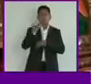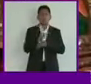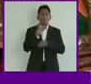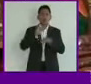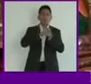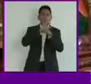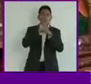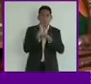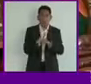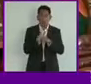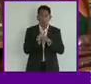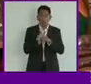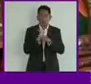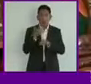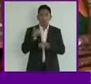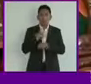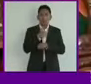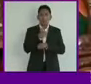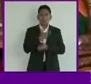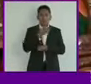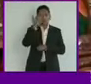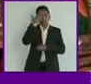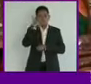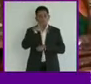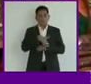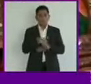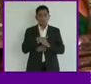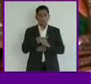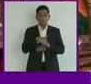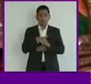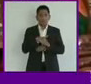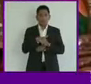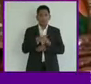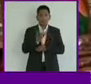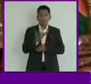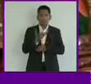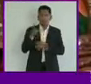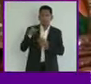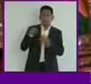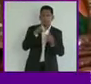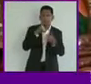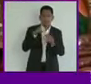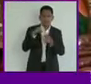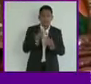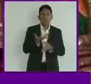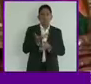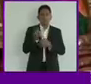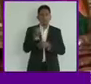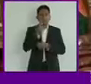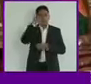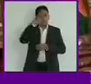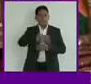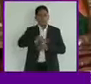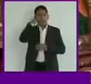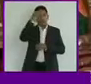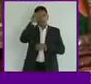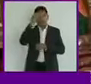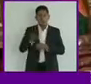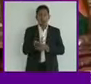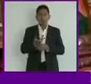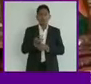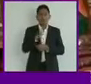es un elemento fundamental para el aprendizaje y la interacción de las personas. En ese sentido, ¿qué estrategias, acciones o